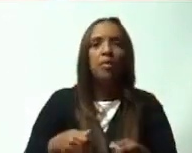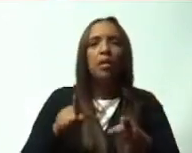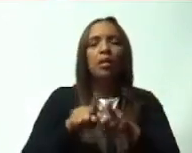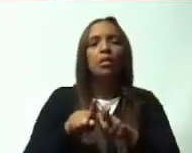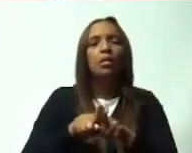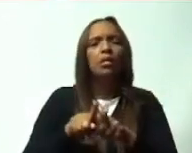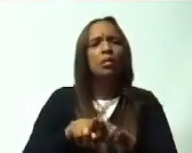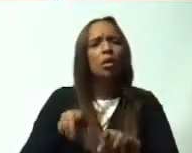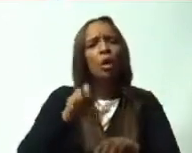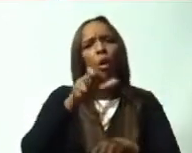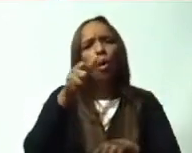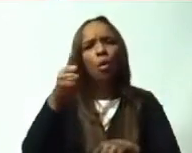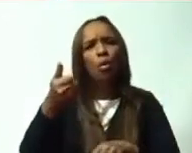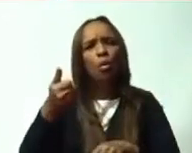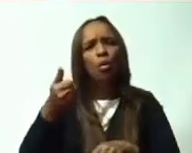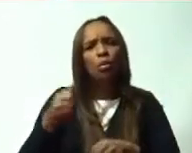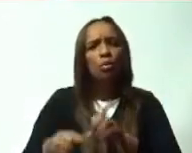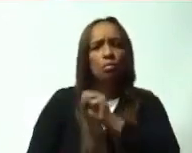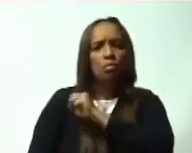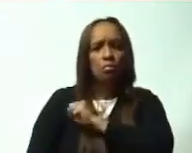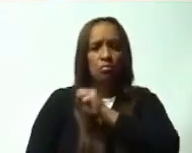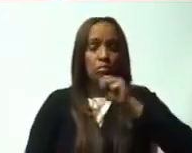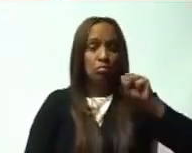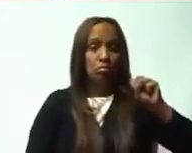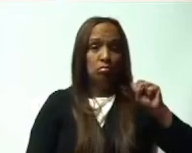mucha parte de la campaña.